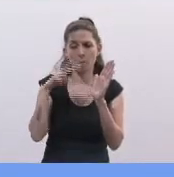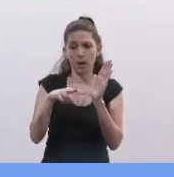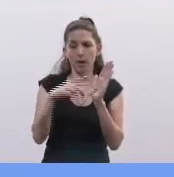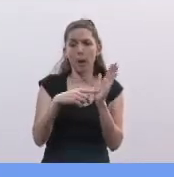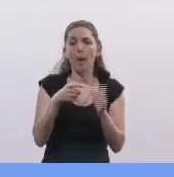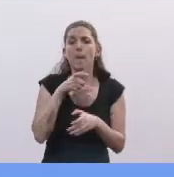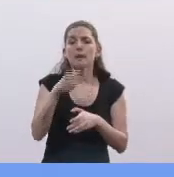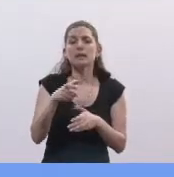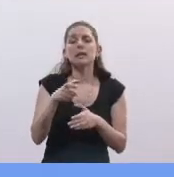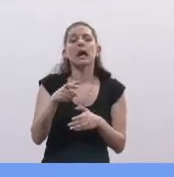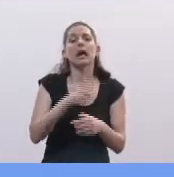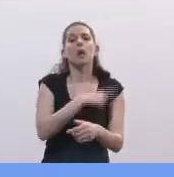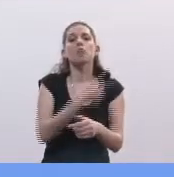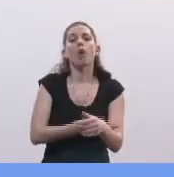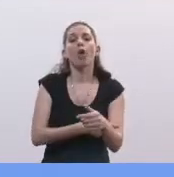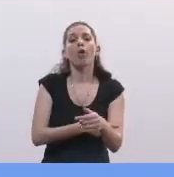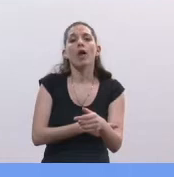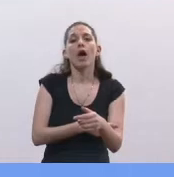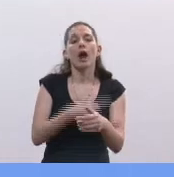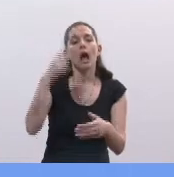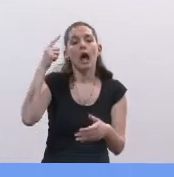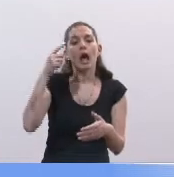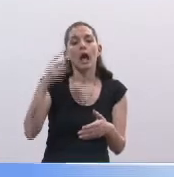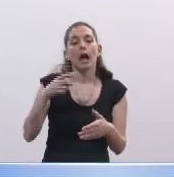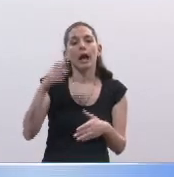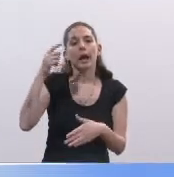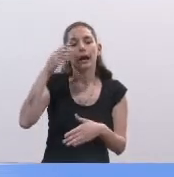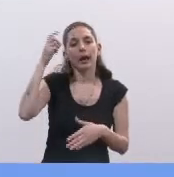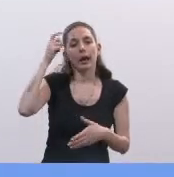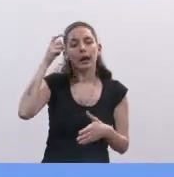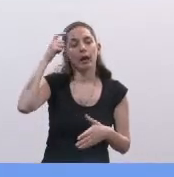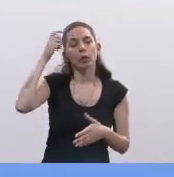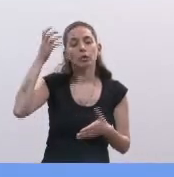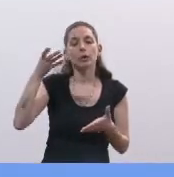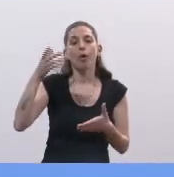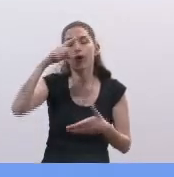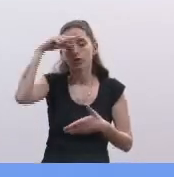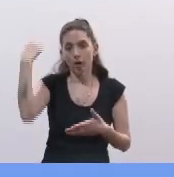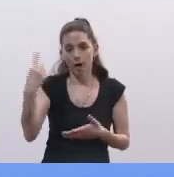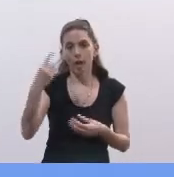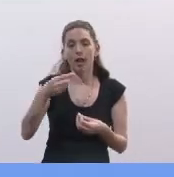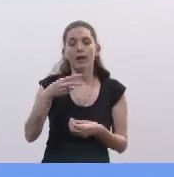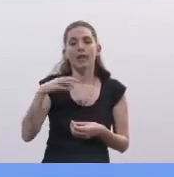un mensaje del Poder Ejecutivo Nacional, 4 de abril del año 2016,